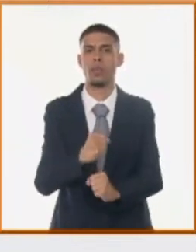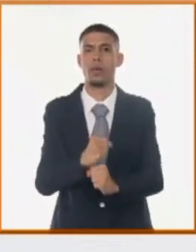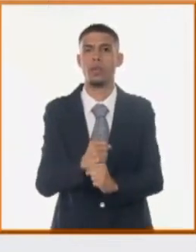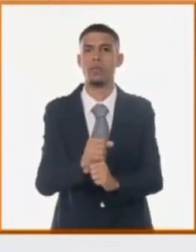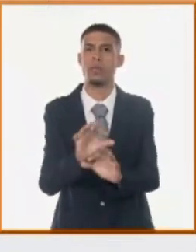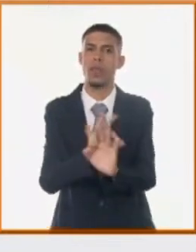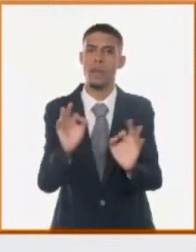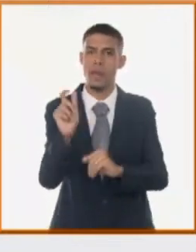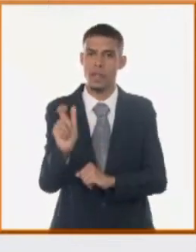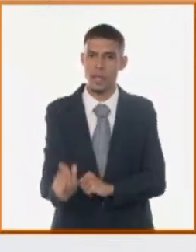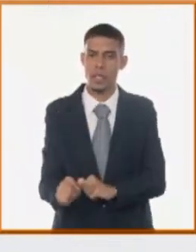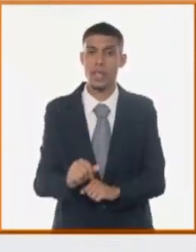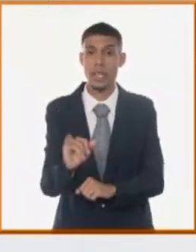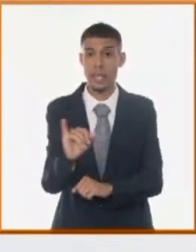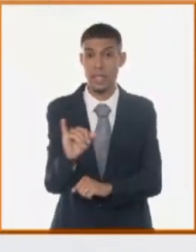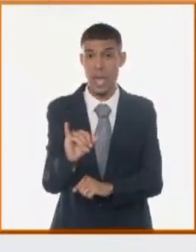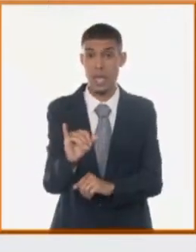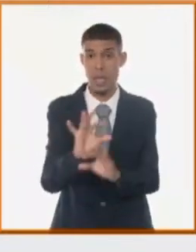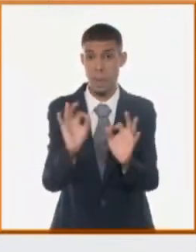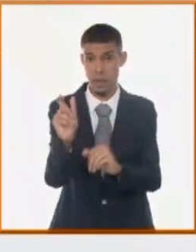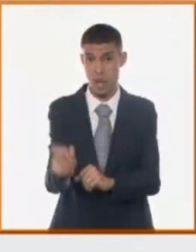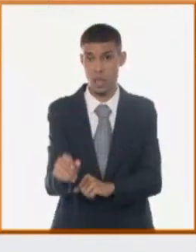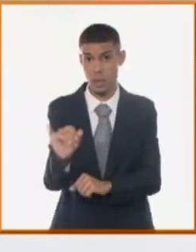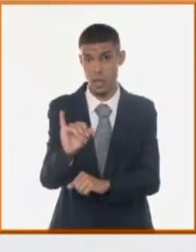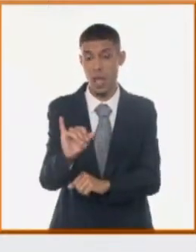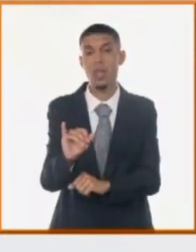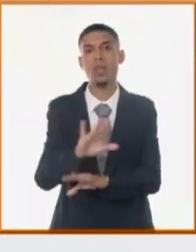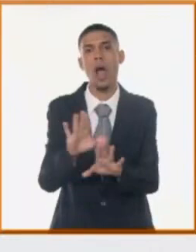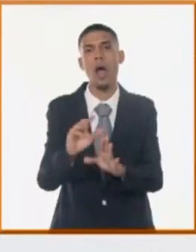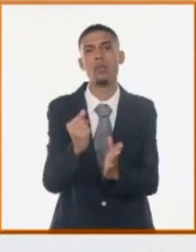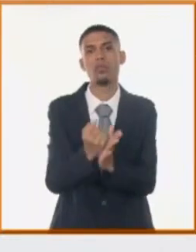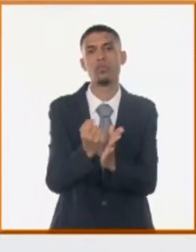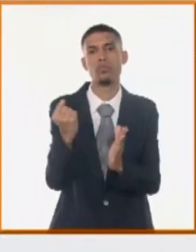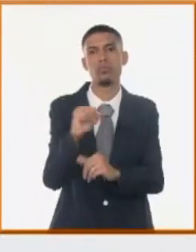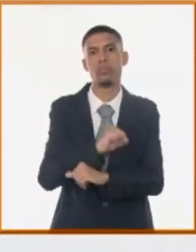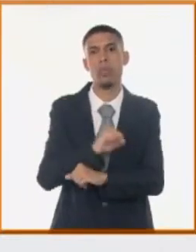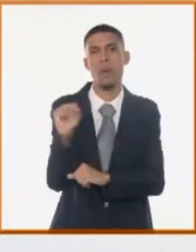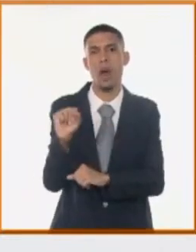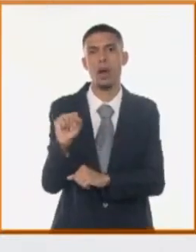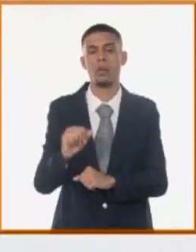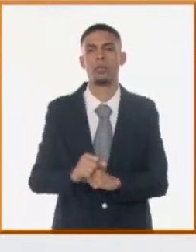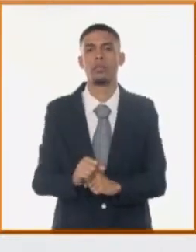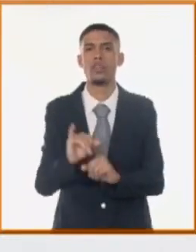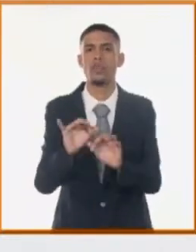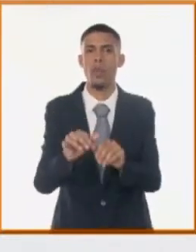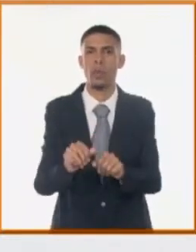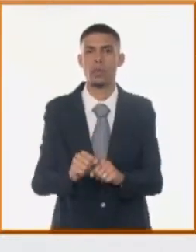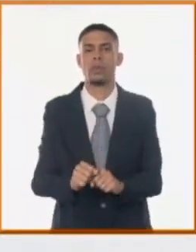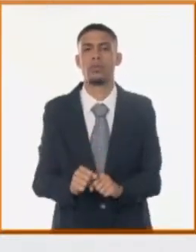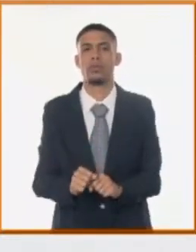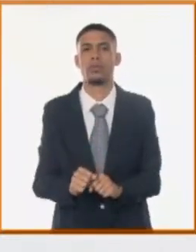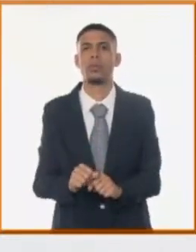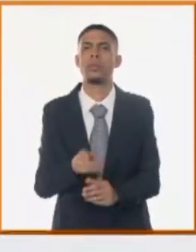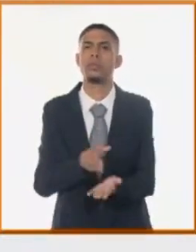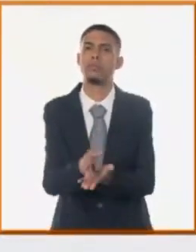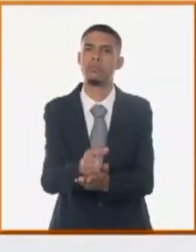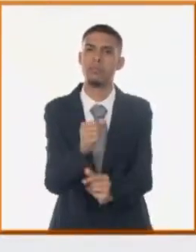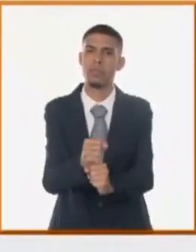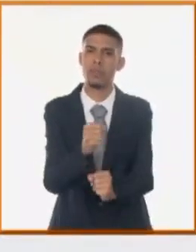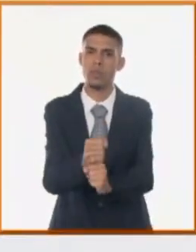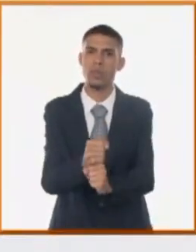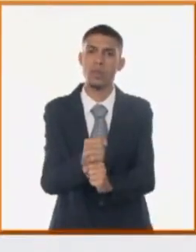especialistas, de ellos cerca del 60% son graduados del perfil de las tecnologías de información, y hemos trabajado en todo el